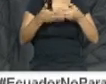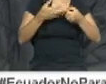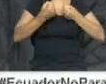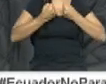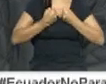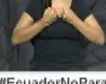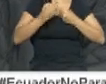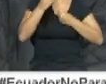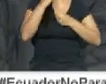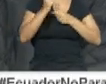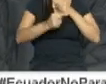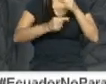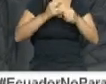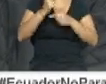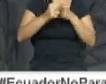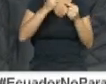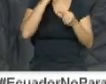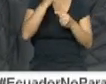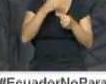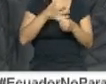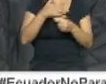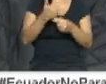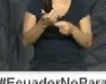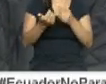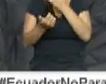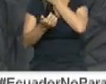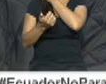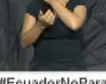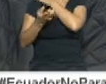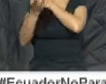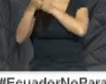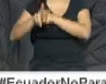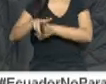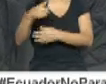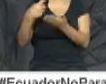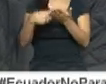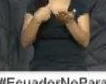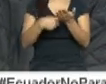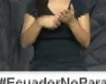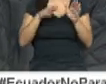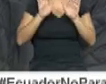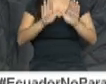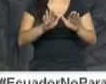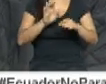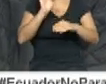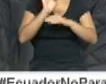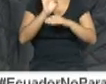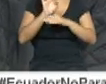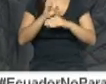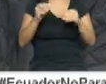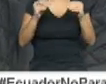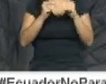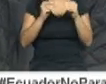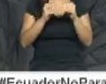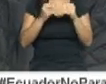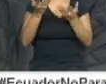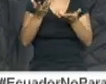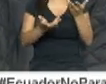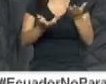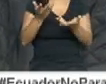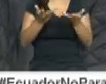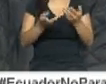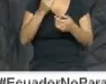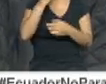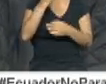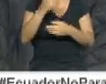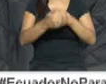un poco ahí veremos, una vez que capte el poder. De hecho, los análisis que se hacen en el caso ecuatoriano, una crítica que hago es parte del supuesto de que